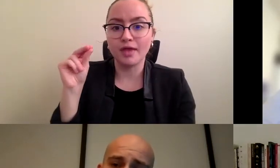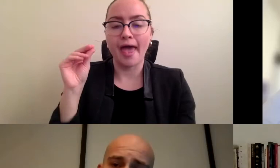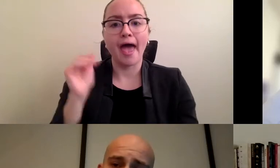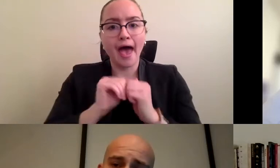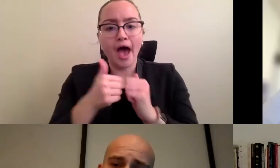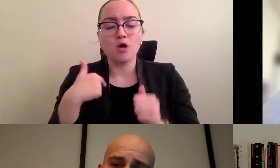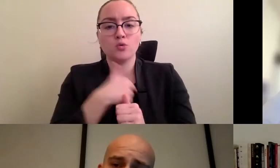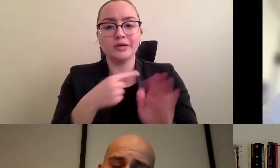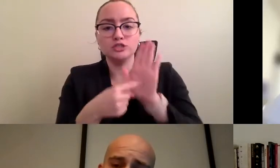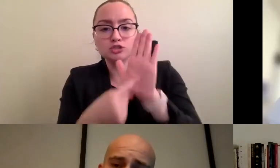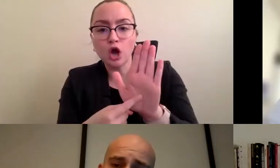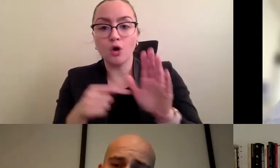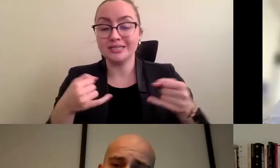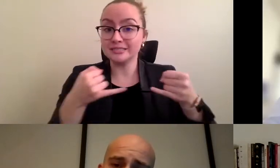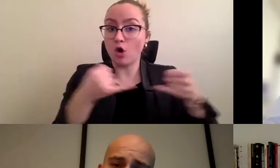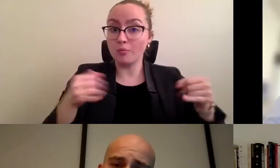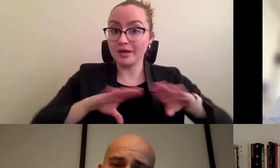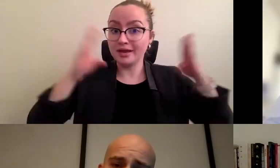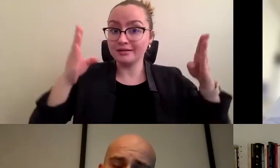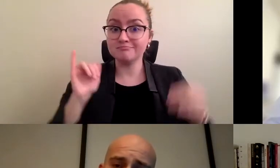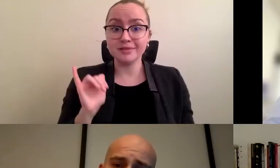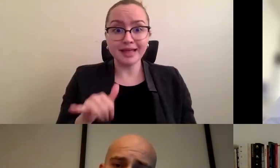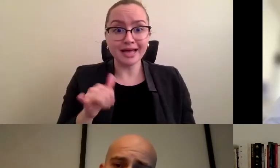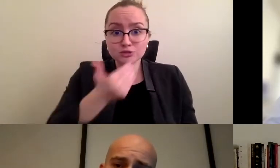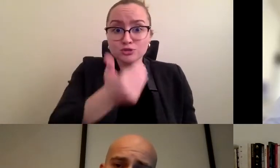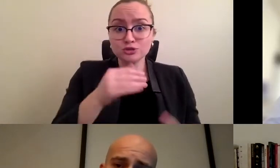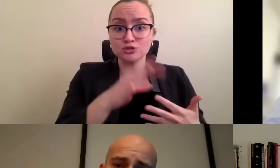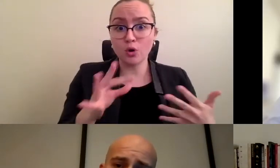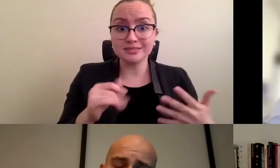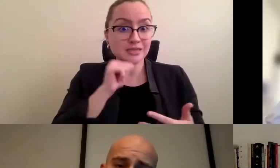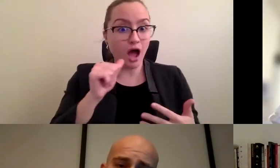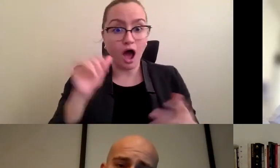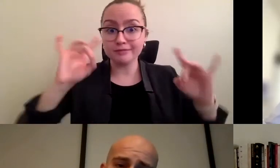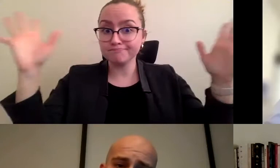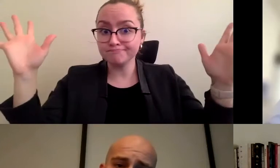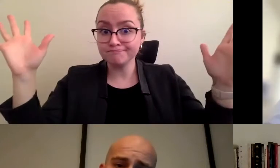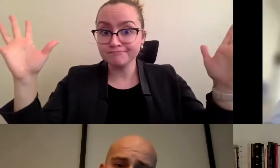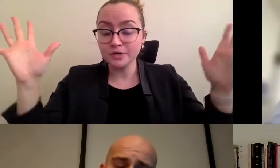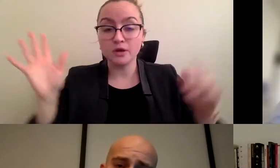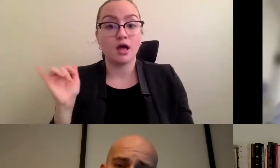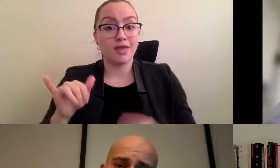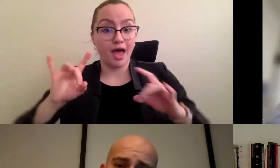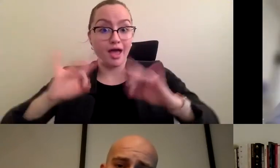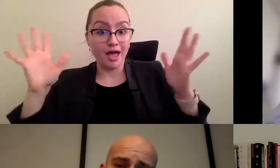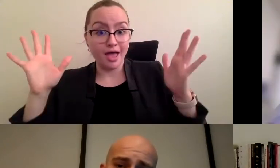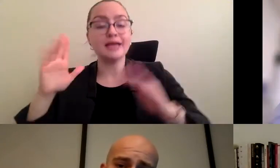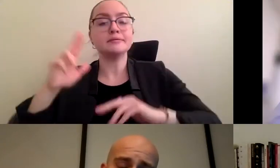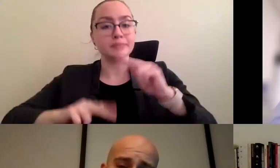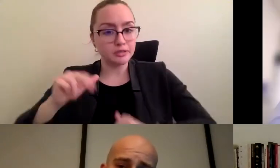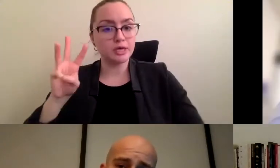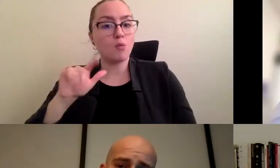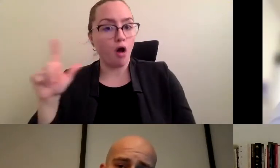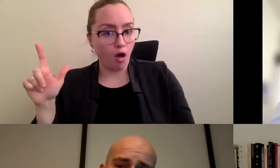estrategias para cómo podemos presentar que la idea de fronteras abiertas